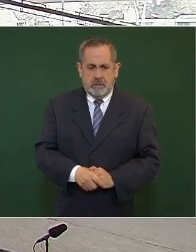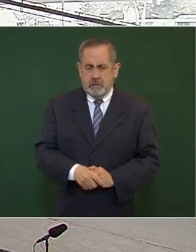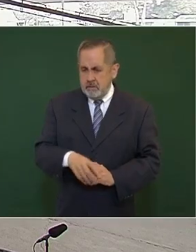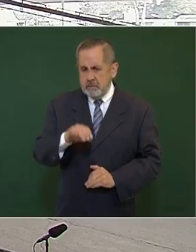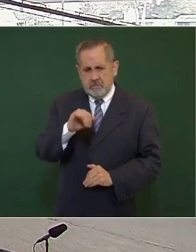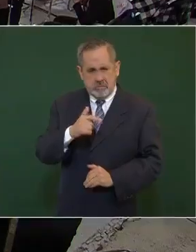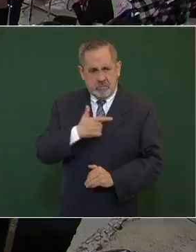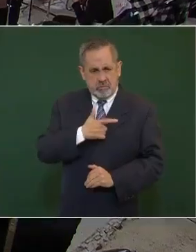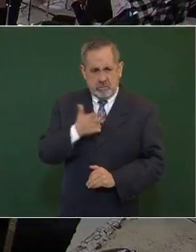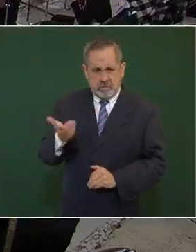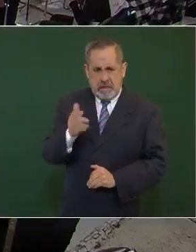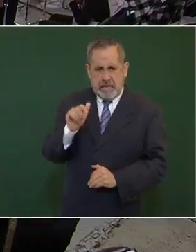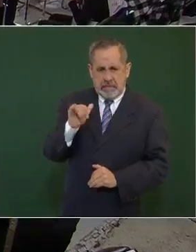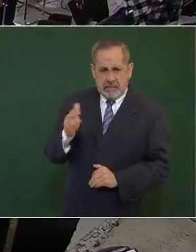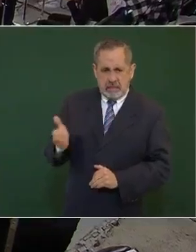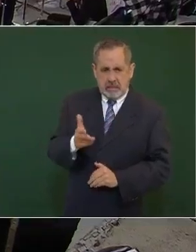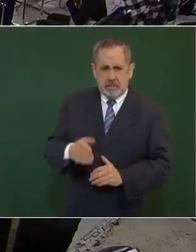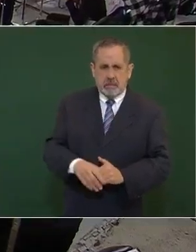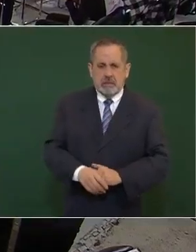Alicia.